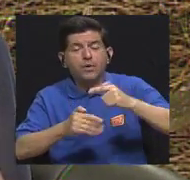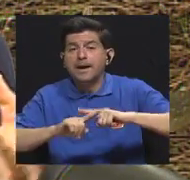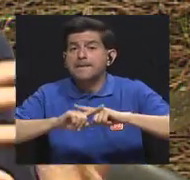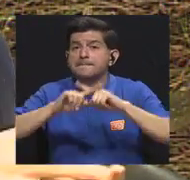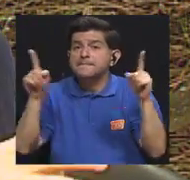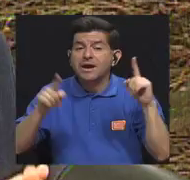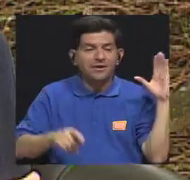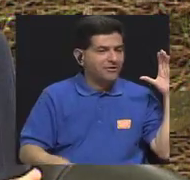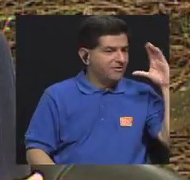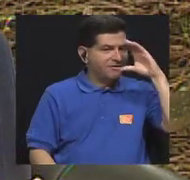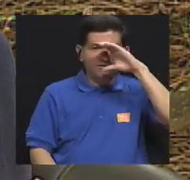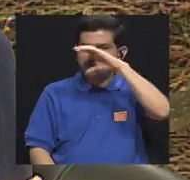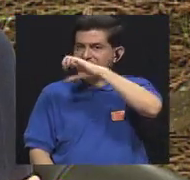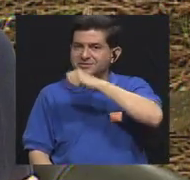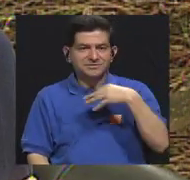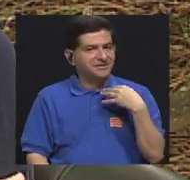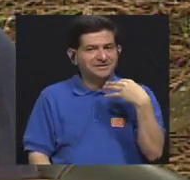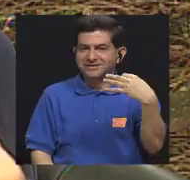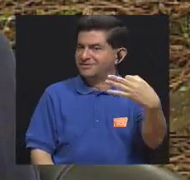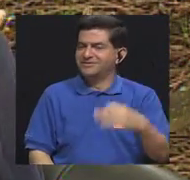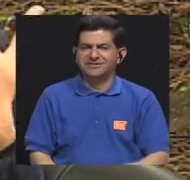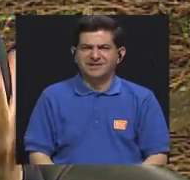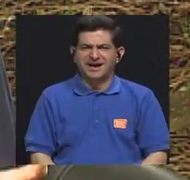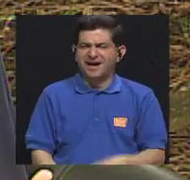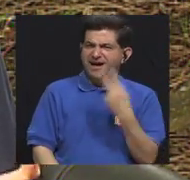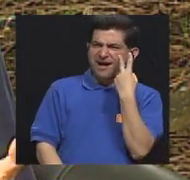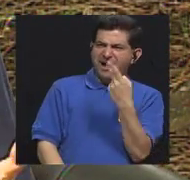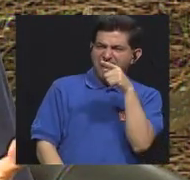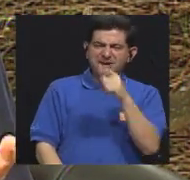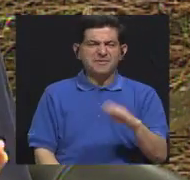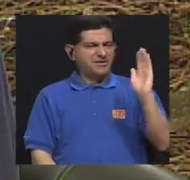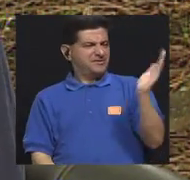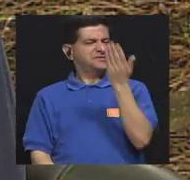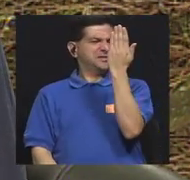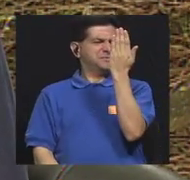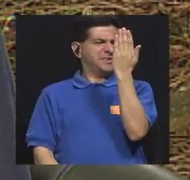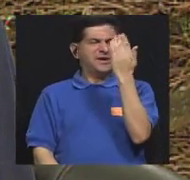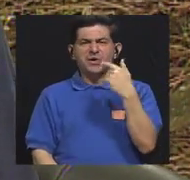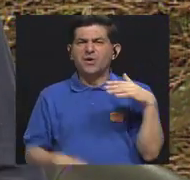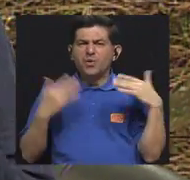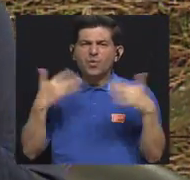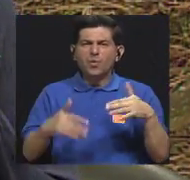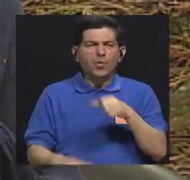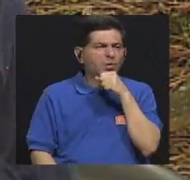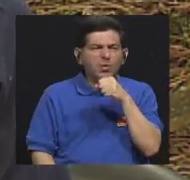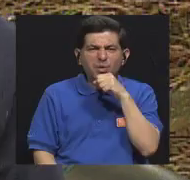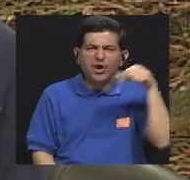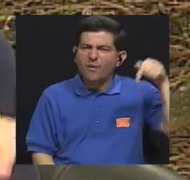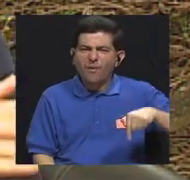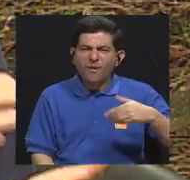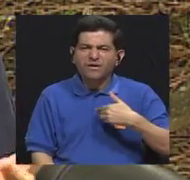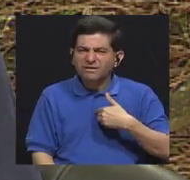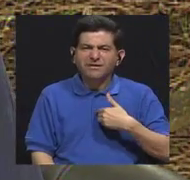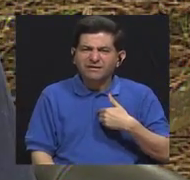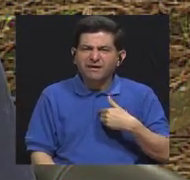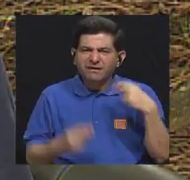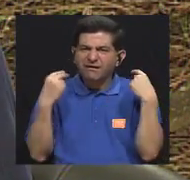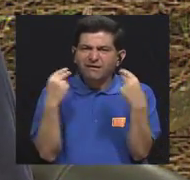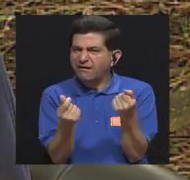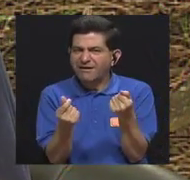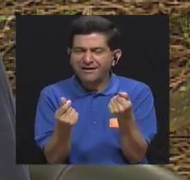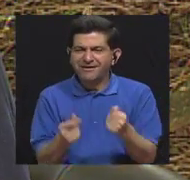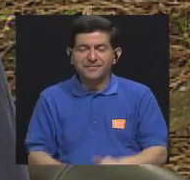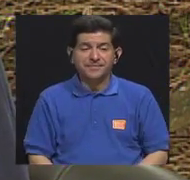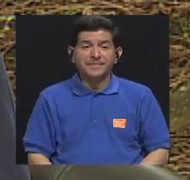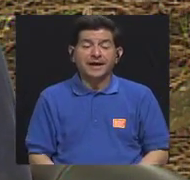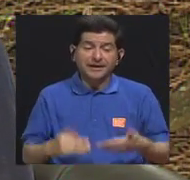no lo percibimos cotidianamente, no es como que nos vemos al espejo y decimos, uy, qué viejo estoy hoy, ¿verdad? O sea, de un día a otro las cosas